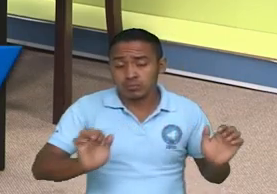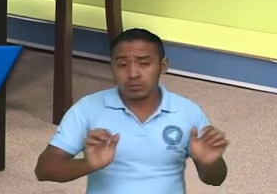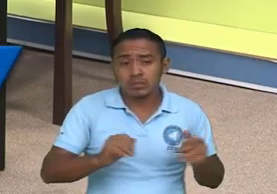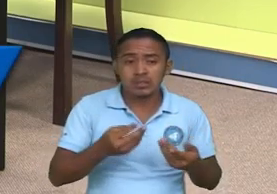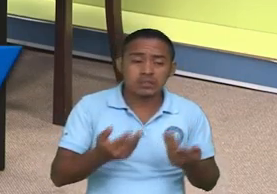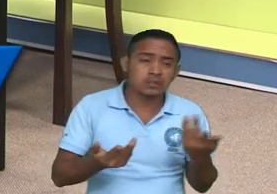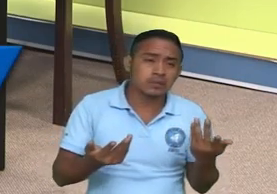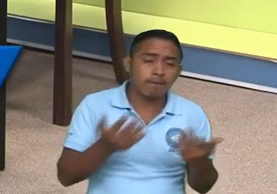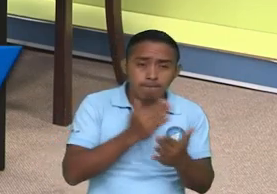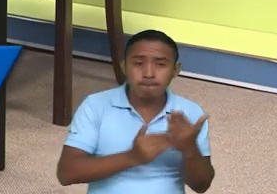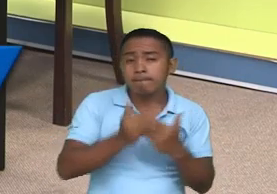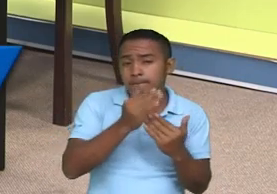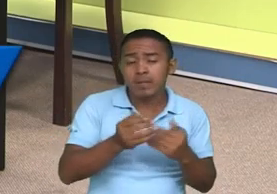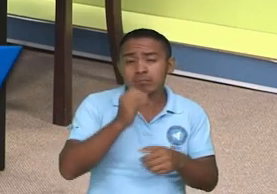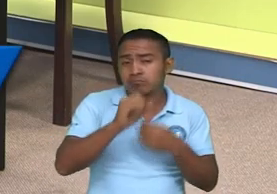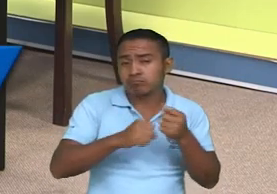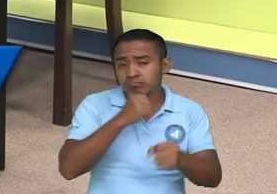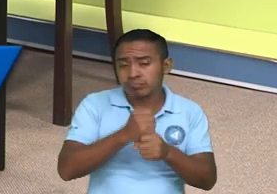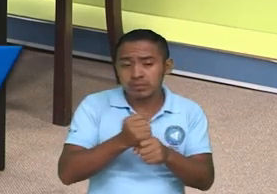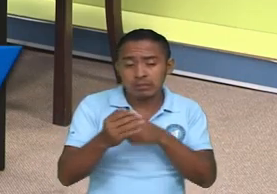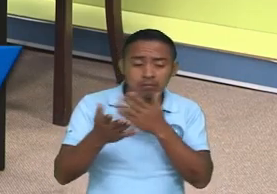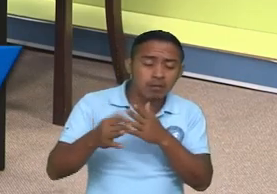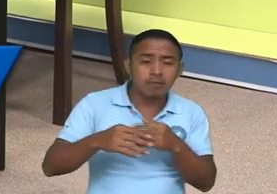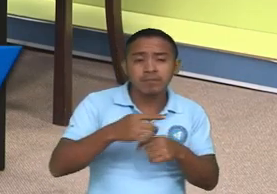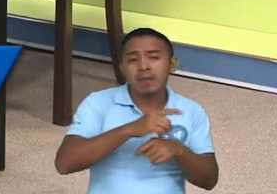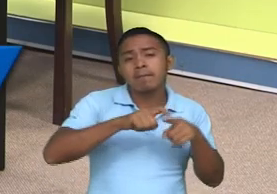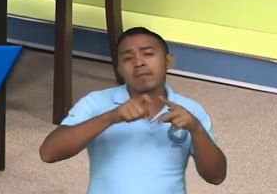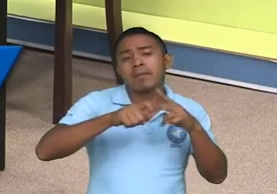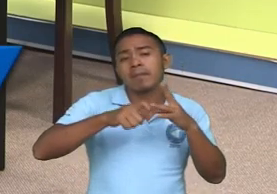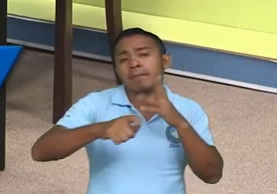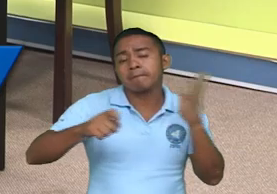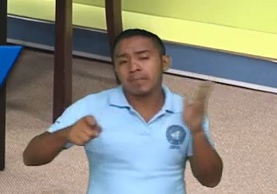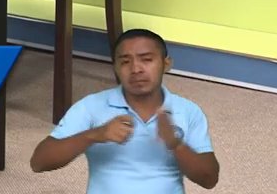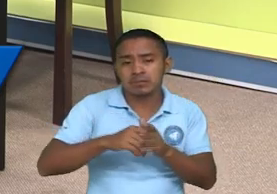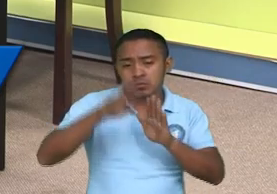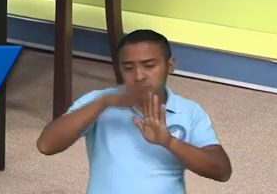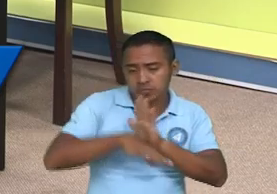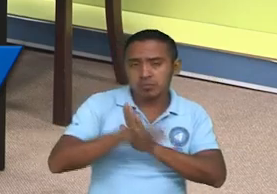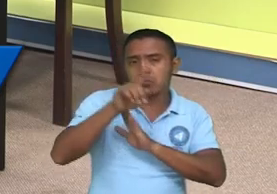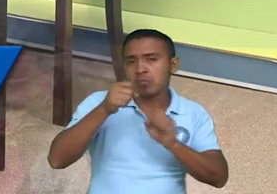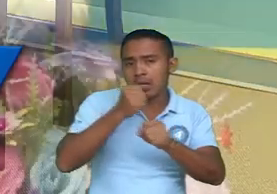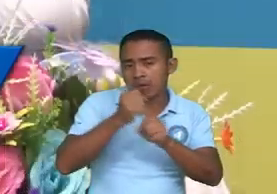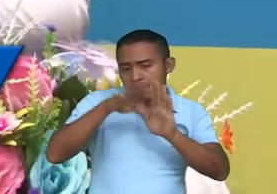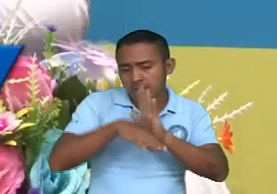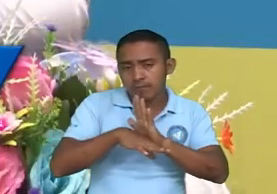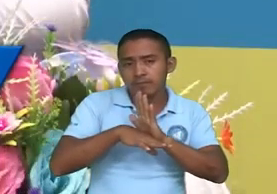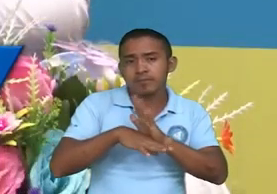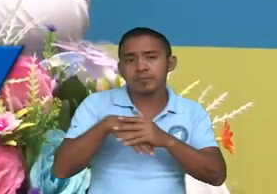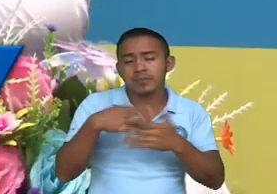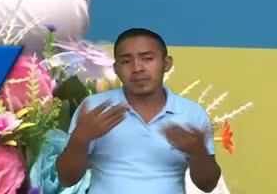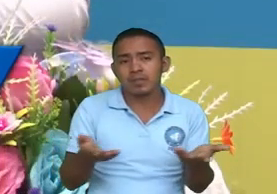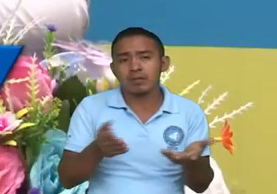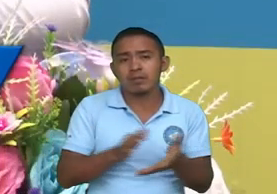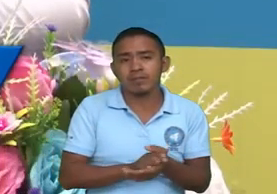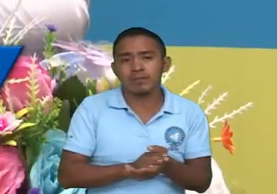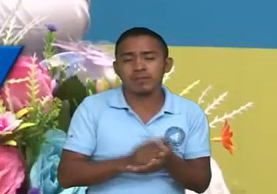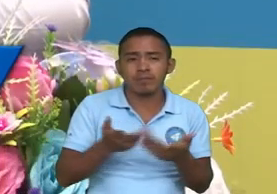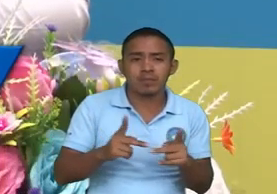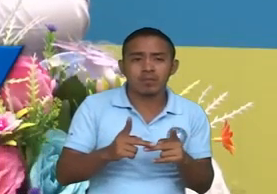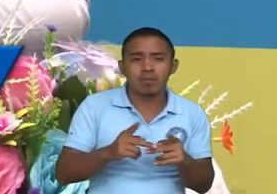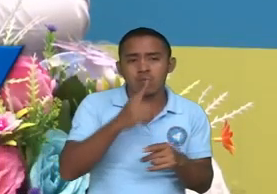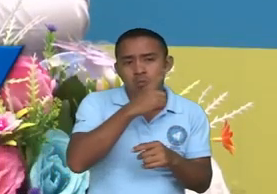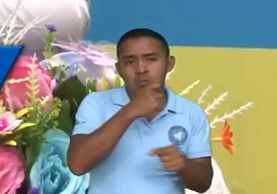determinar cuál es la causa que puede llevar a que estos niños tengan una muerte súbita de lactante. Si bien es cierto, es conocido que hay